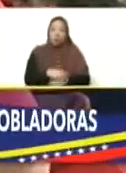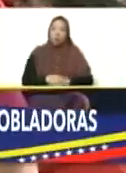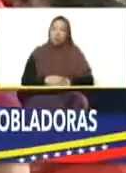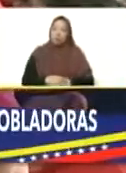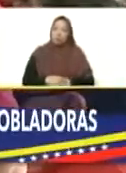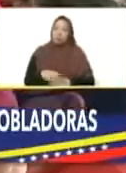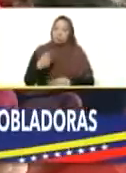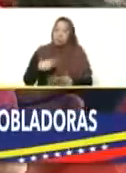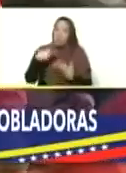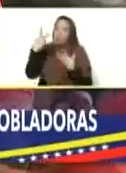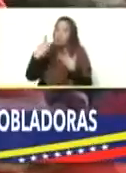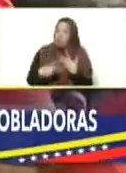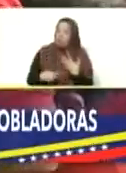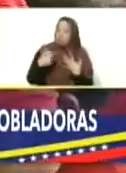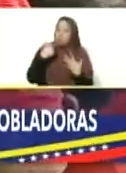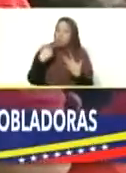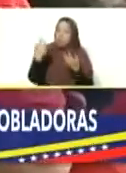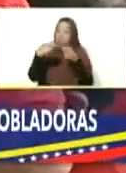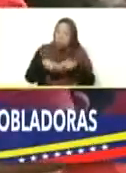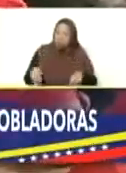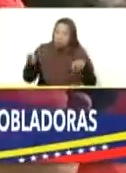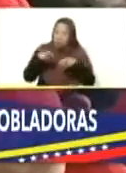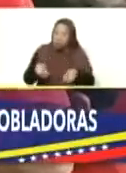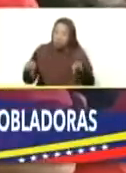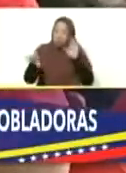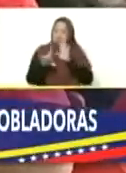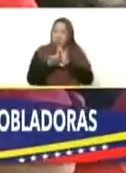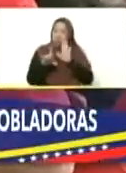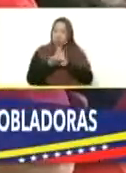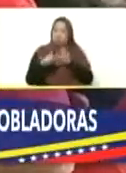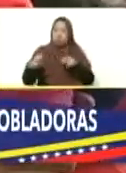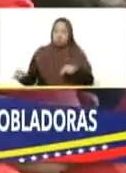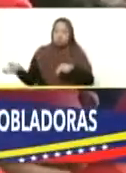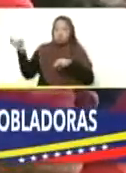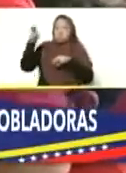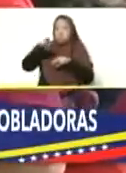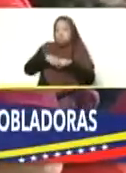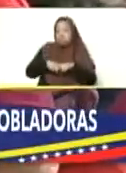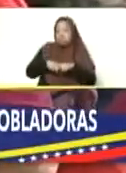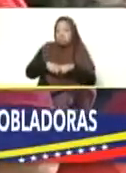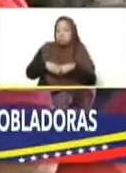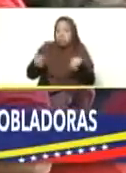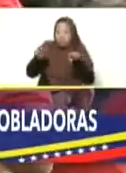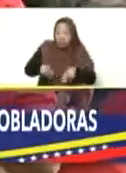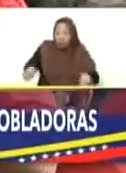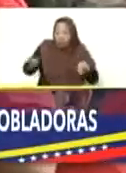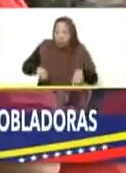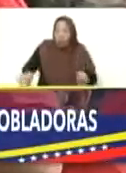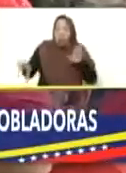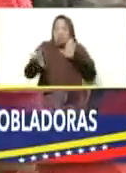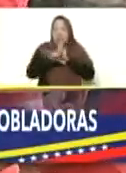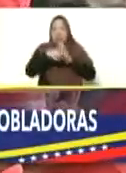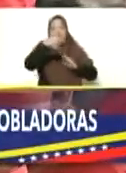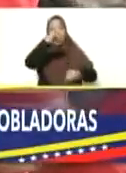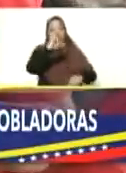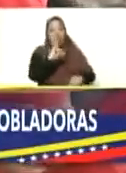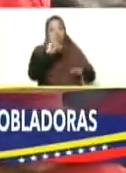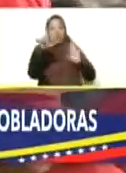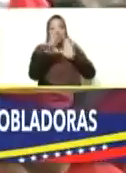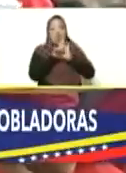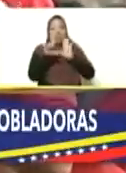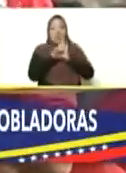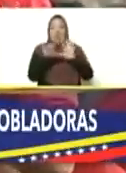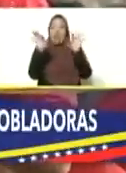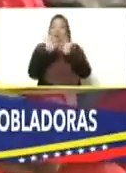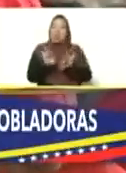planteaba revisar la ley nos sentamos con él bueno vamos a revisar que tienen que revisar de la ley no tienen